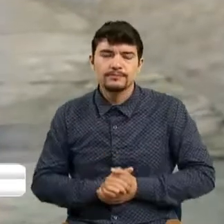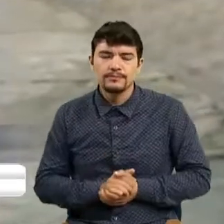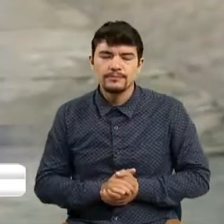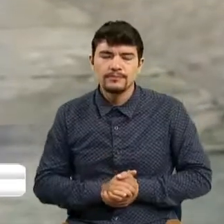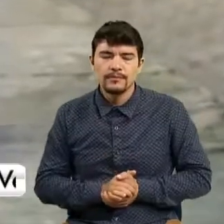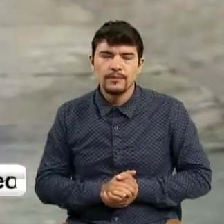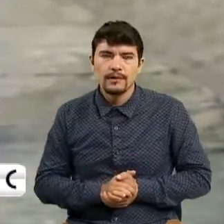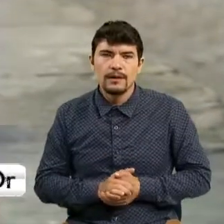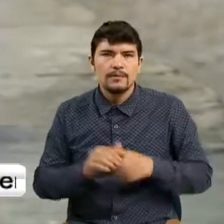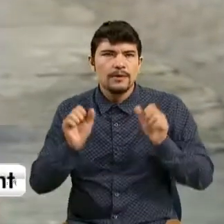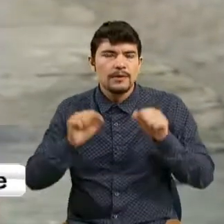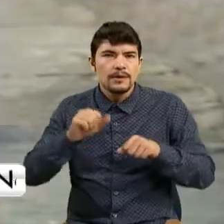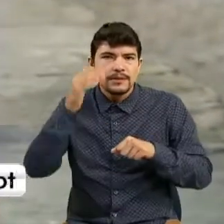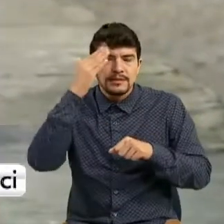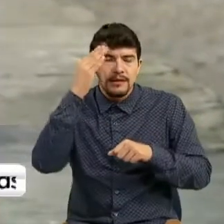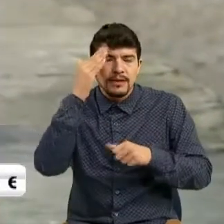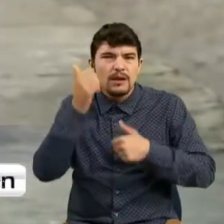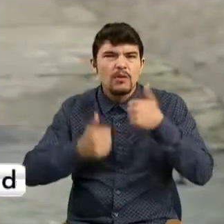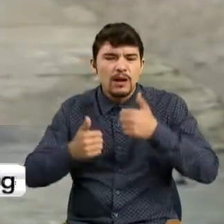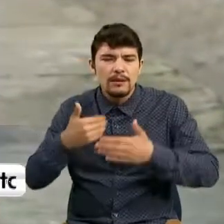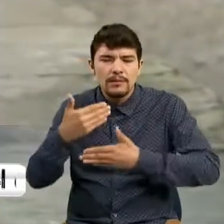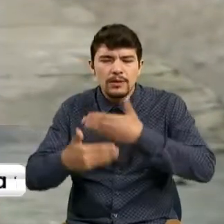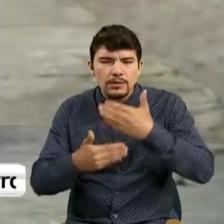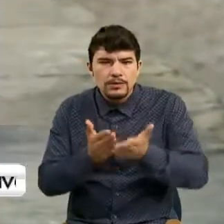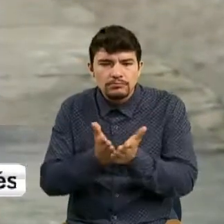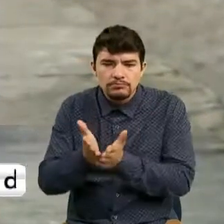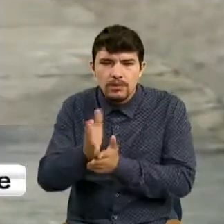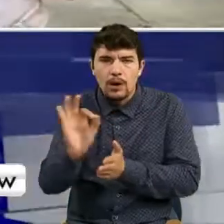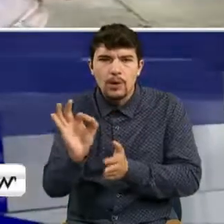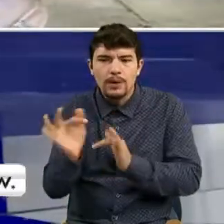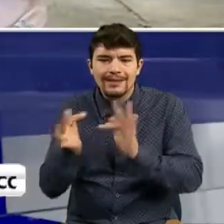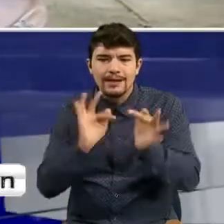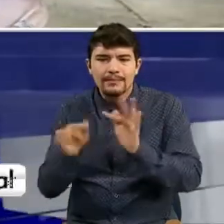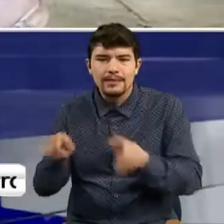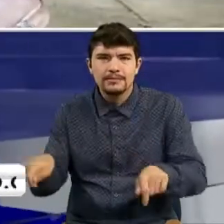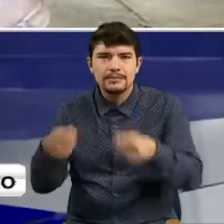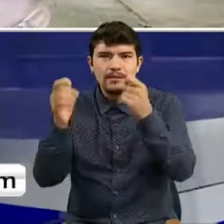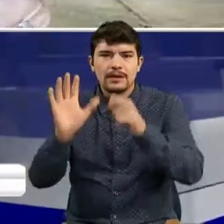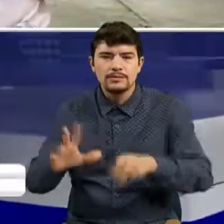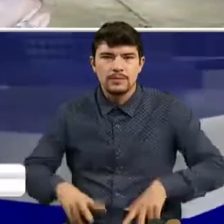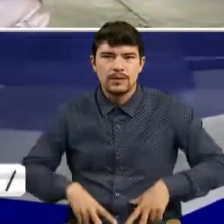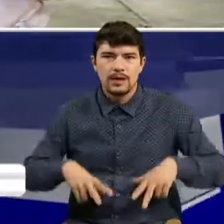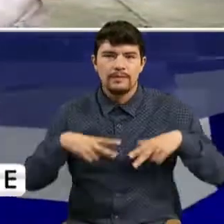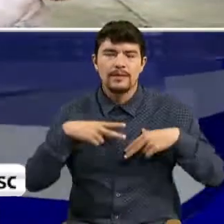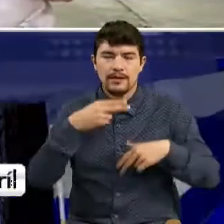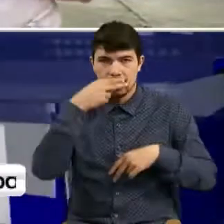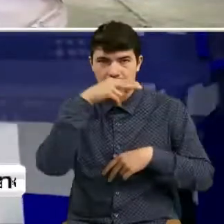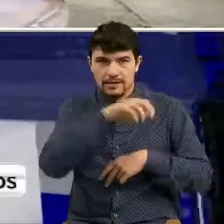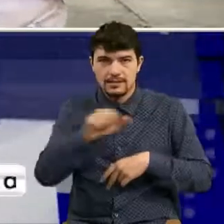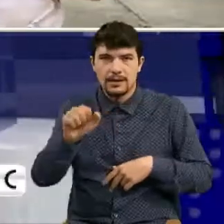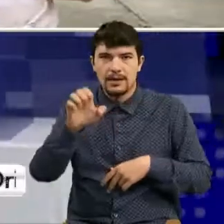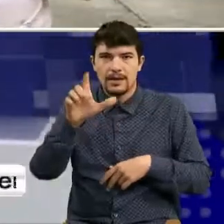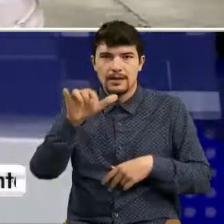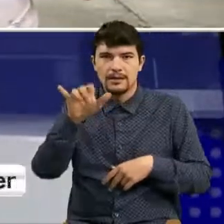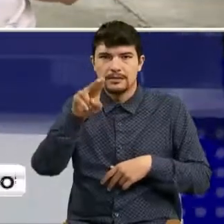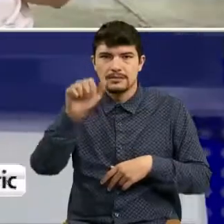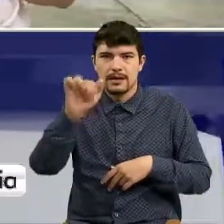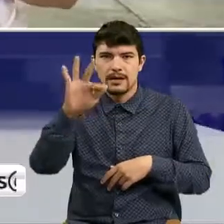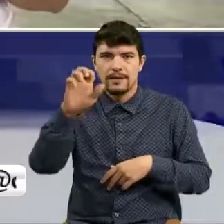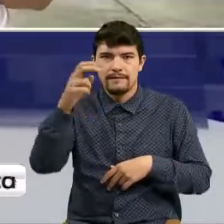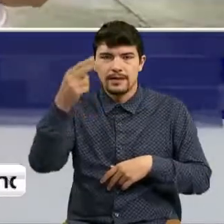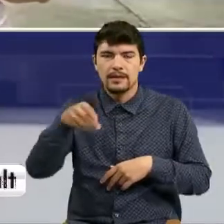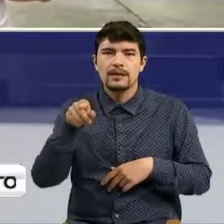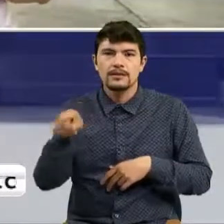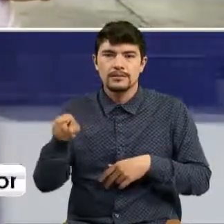para mirar cuál será la ruta a seguir o el tratamiento que le salvará la vida a la pequeña alice ave de estas toda la información desde girón continúen